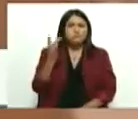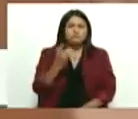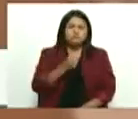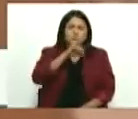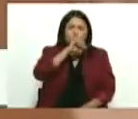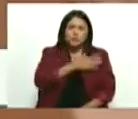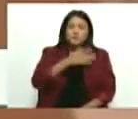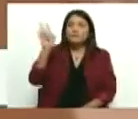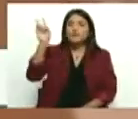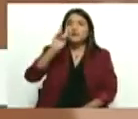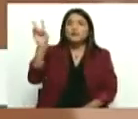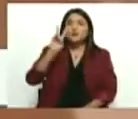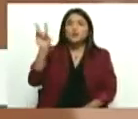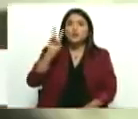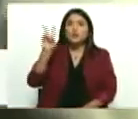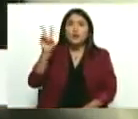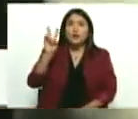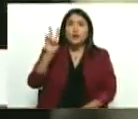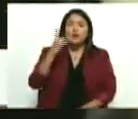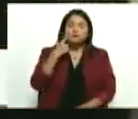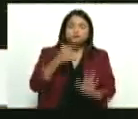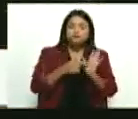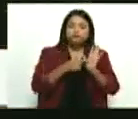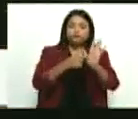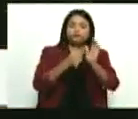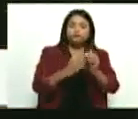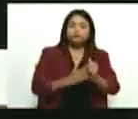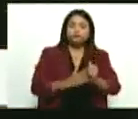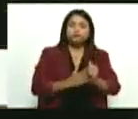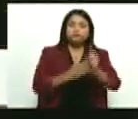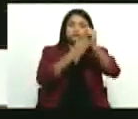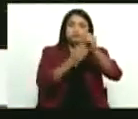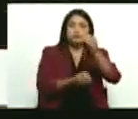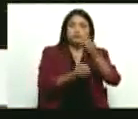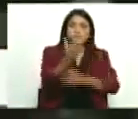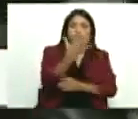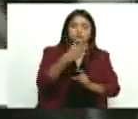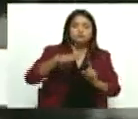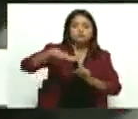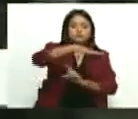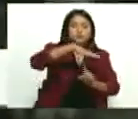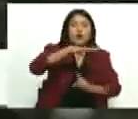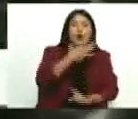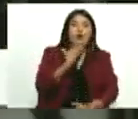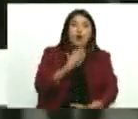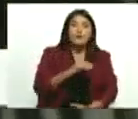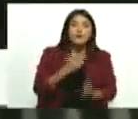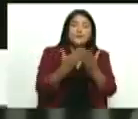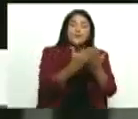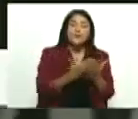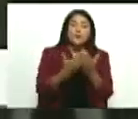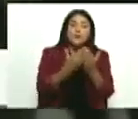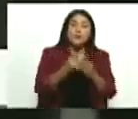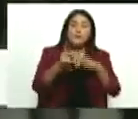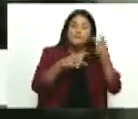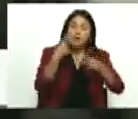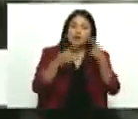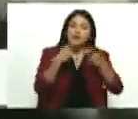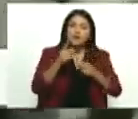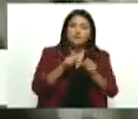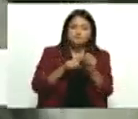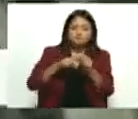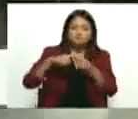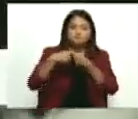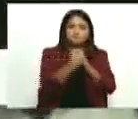la voz contra la opresión y lideró la fundación de organizaciones juveniles, estudiantiles y políticas como la